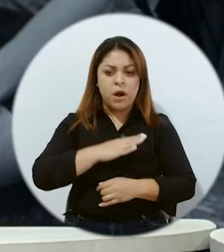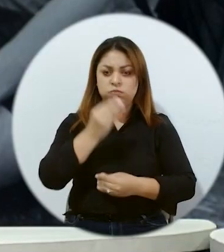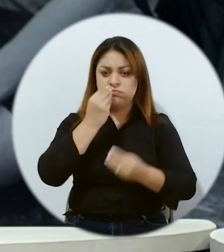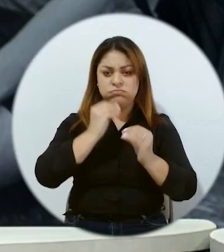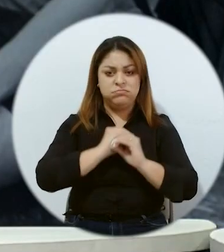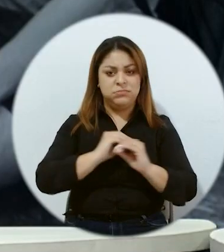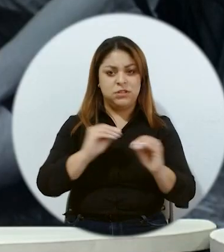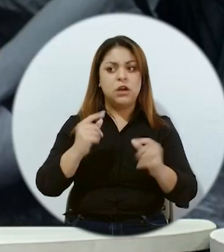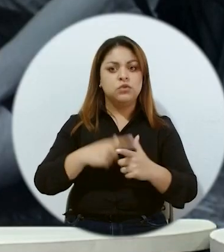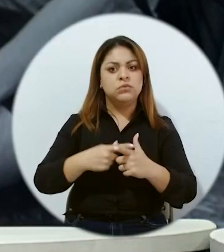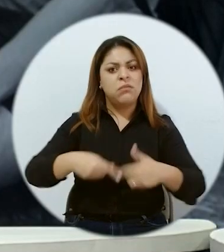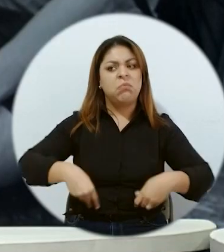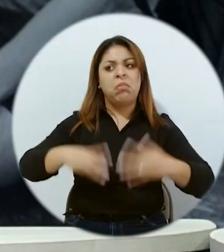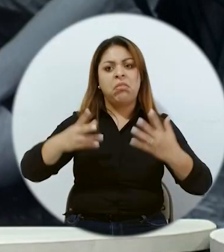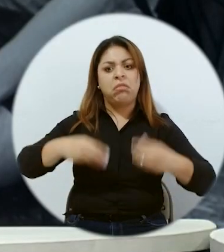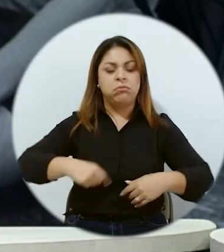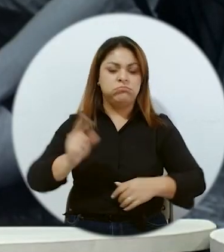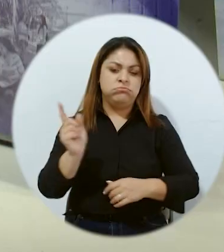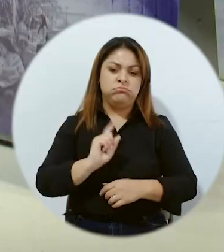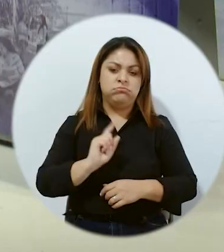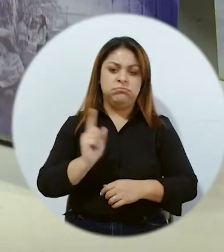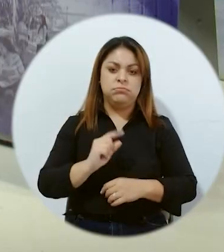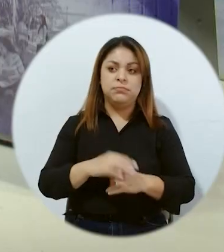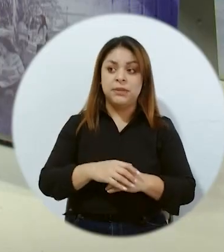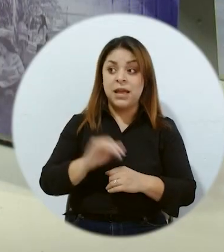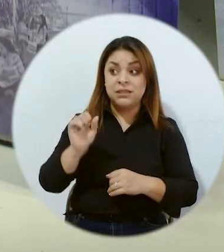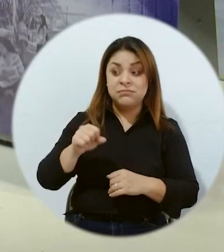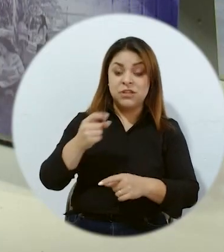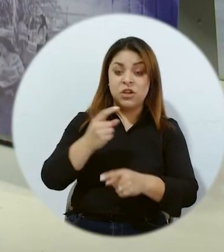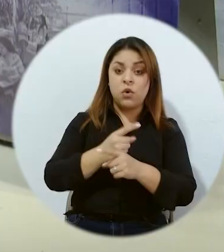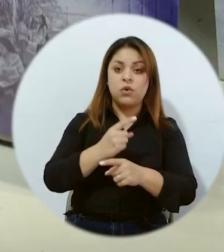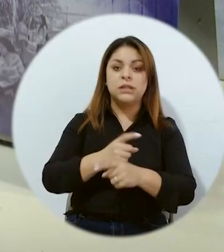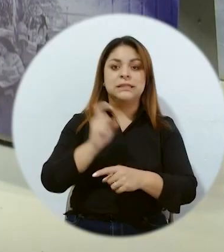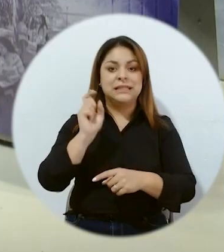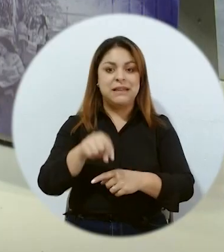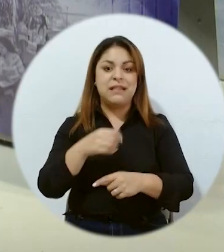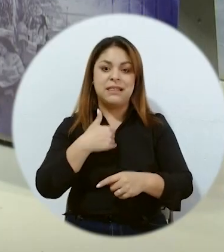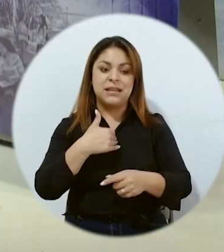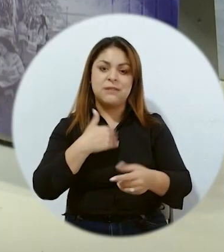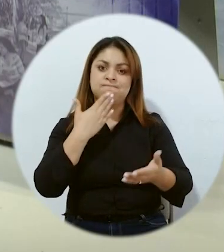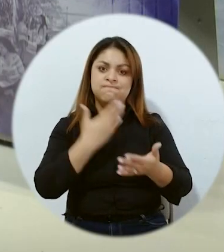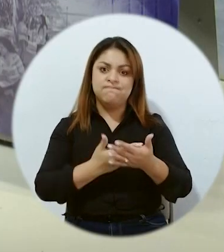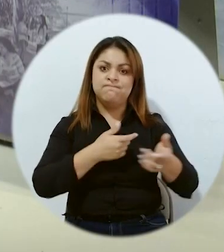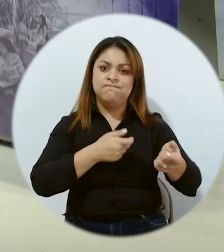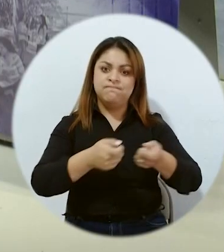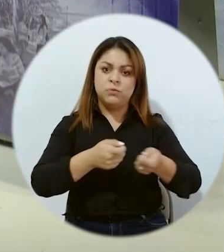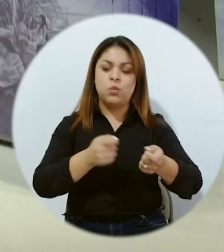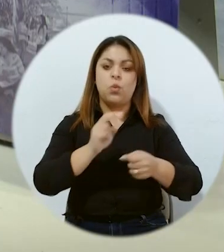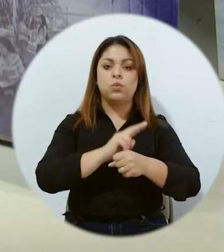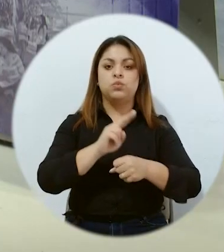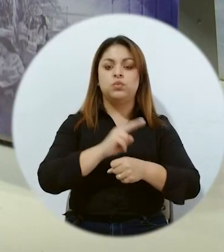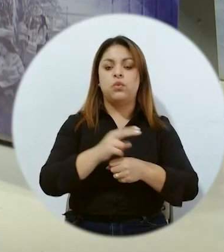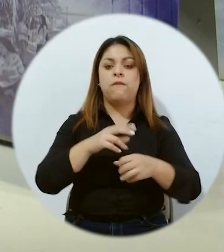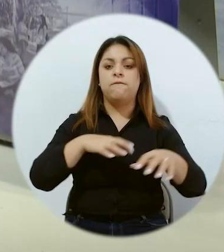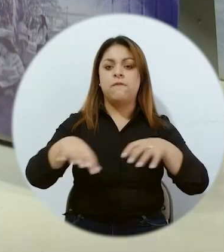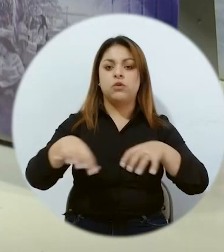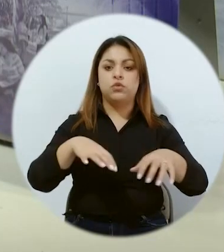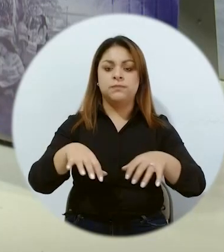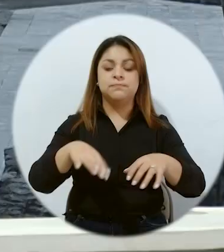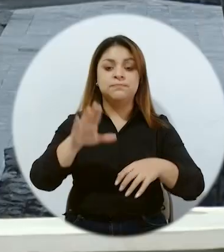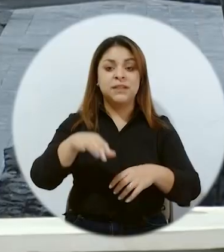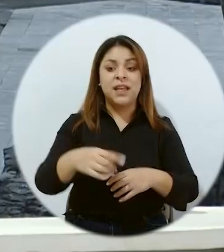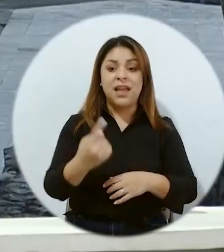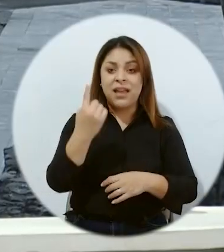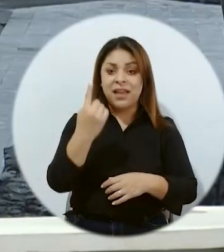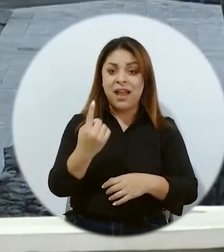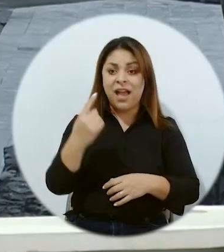práctica agrícola. Claro, sí, el sistema agroindustrial, siempre por contraste, es excesivamente ineficiente en el uso de los factores de